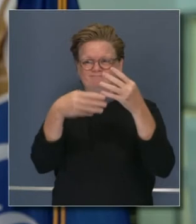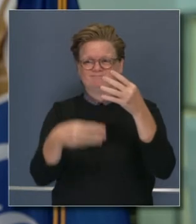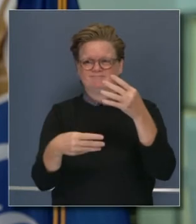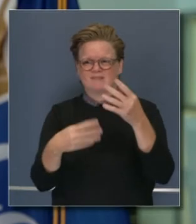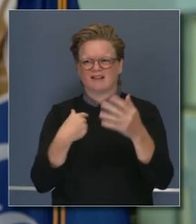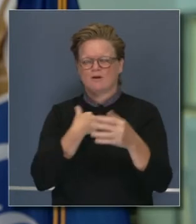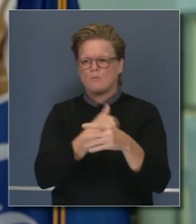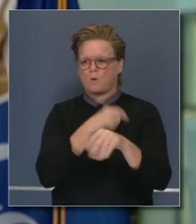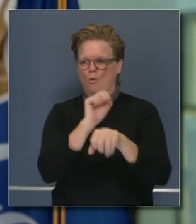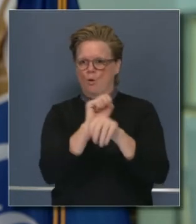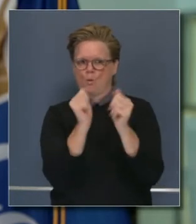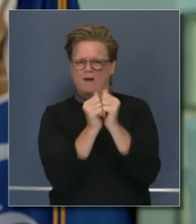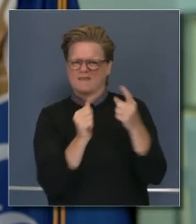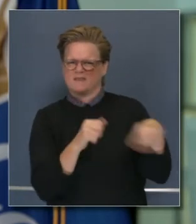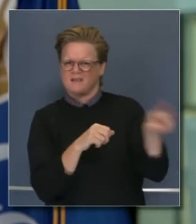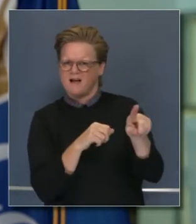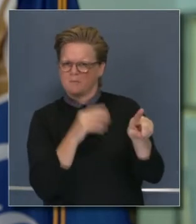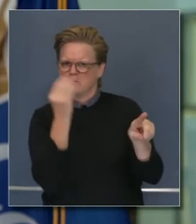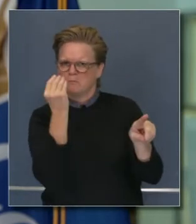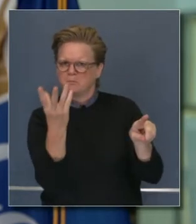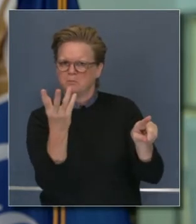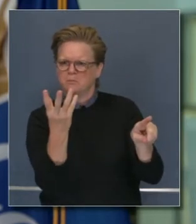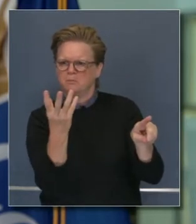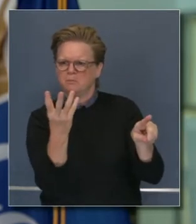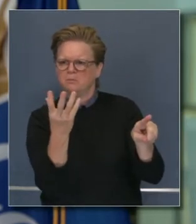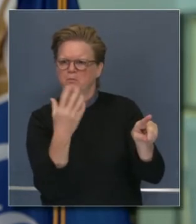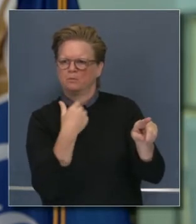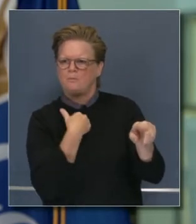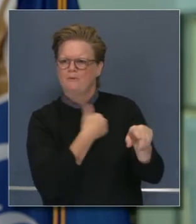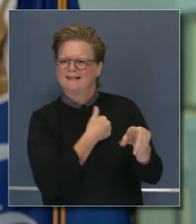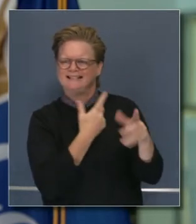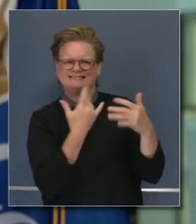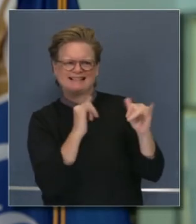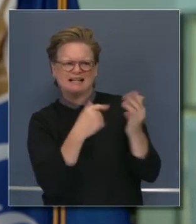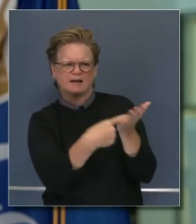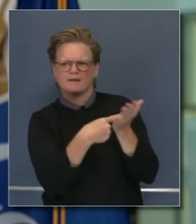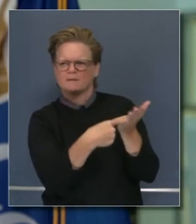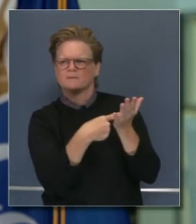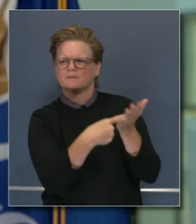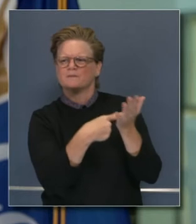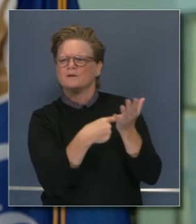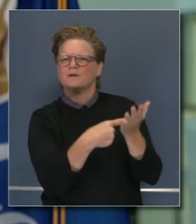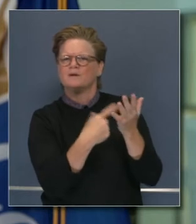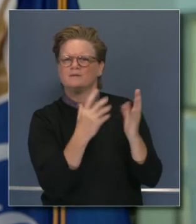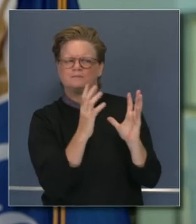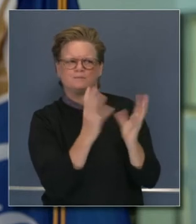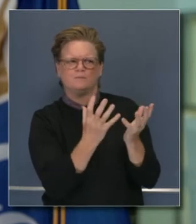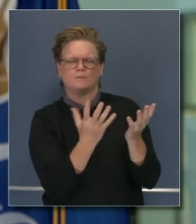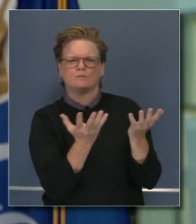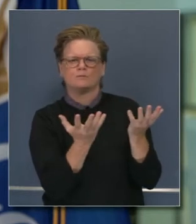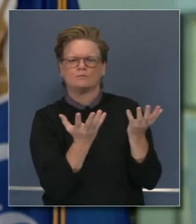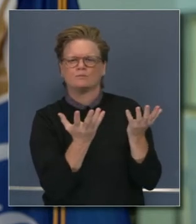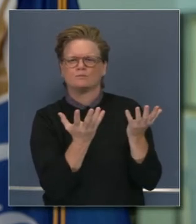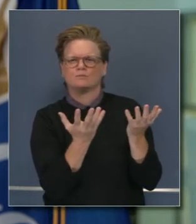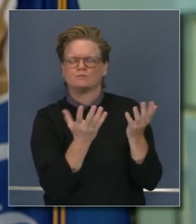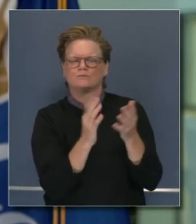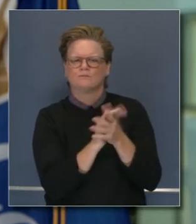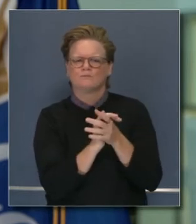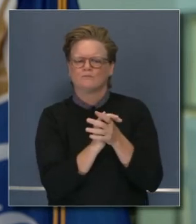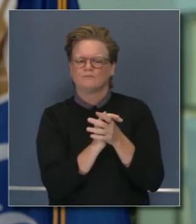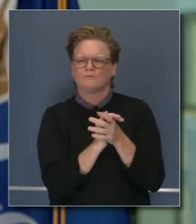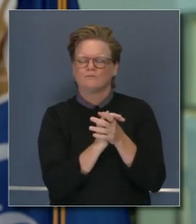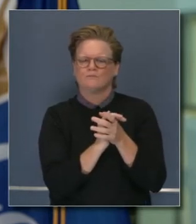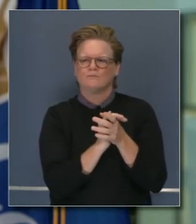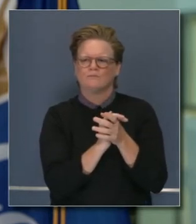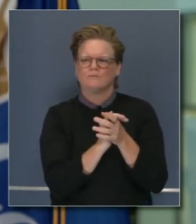parques. Hemos estado hablando con ellos muy francamente. Es una conversación muy dinámica y